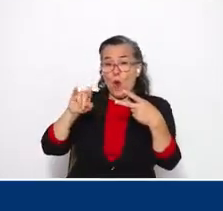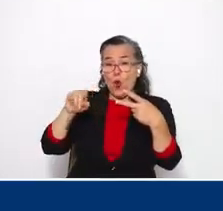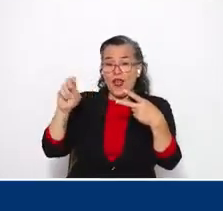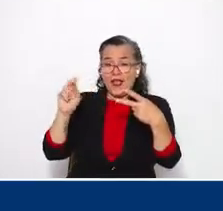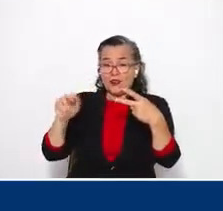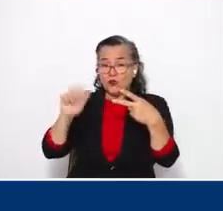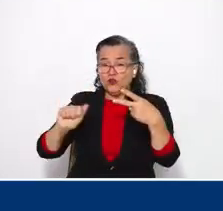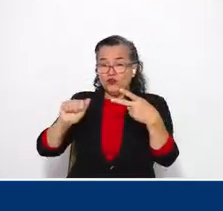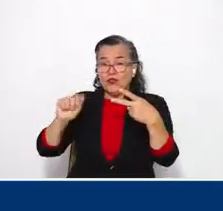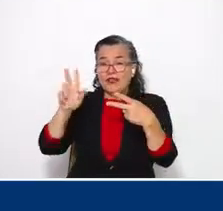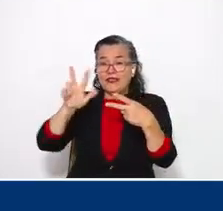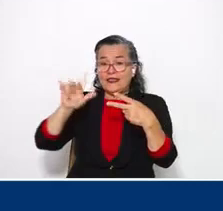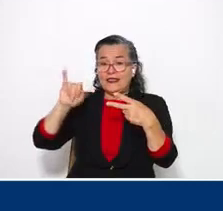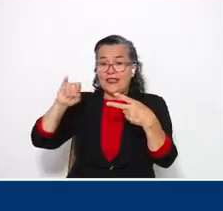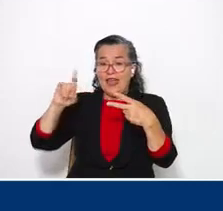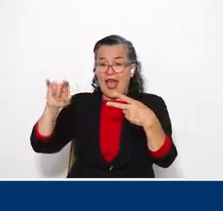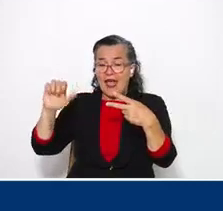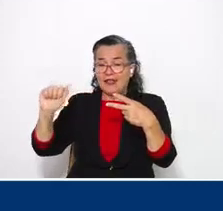comunicación@sinaes.ac.cr.